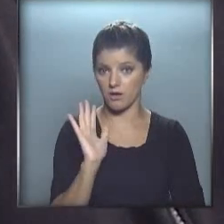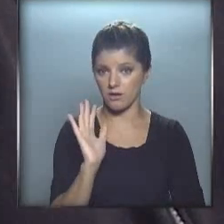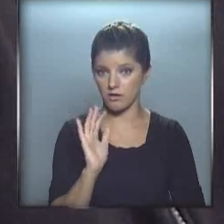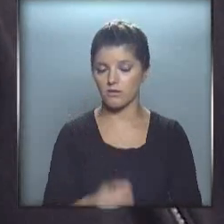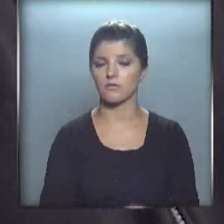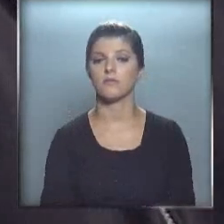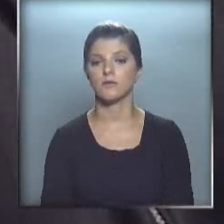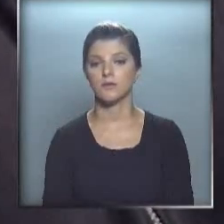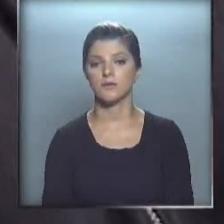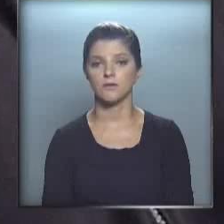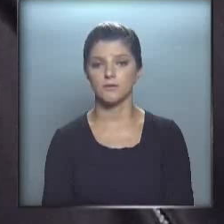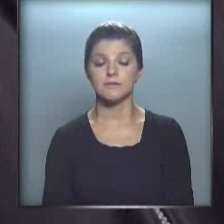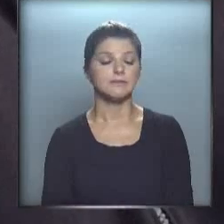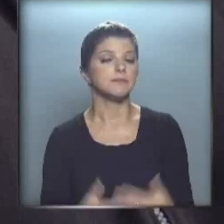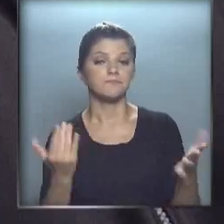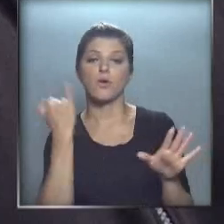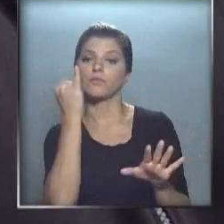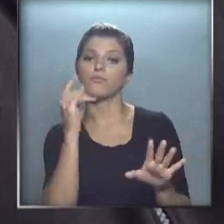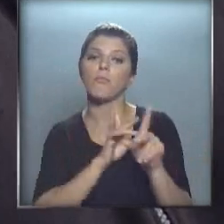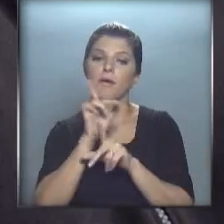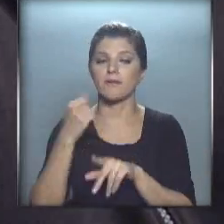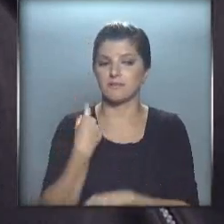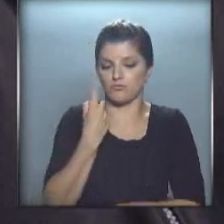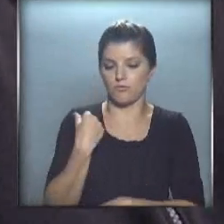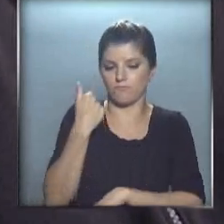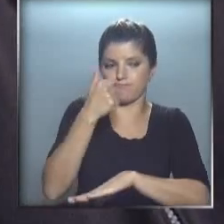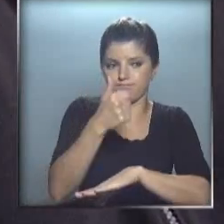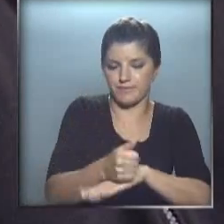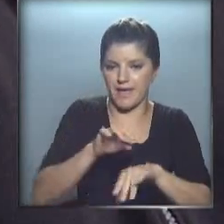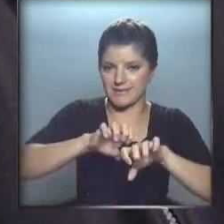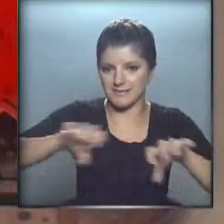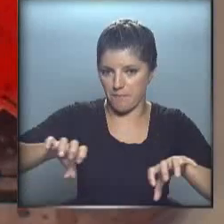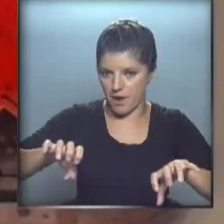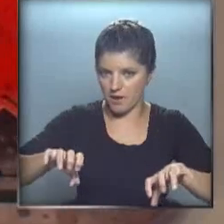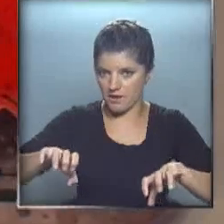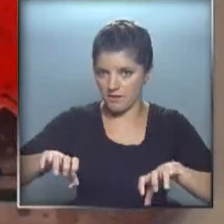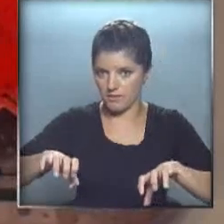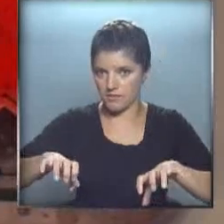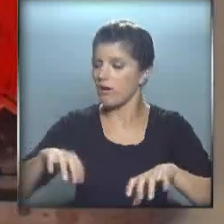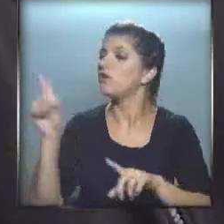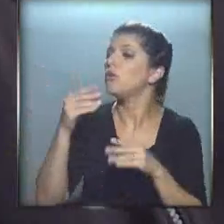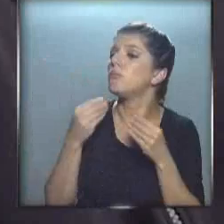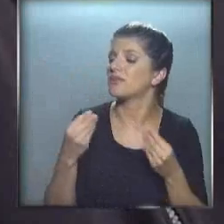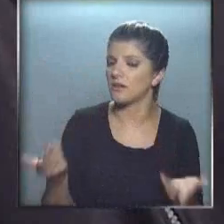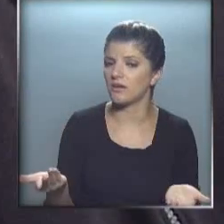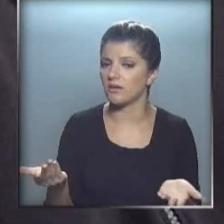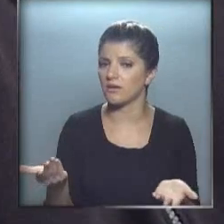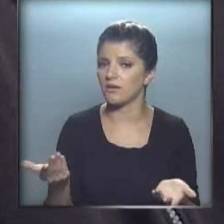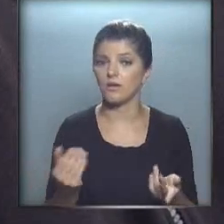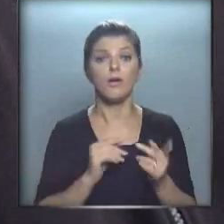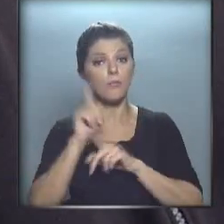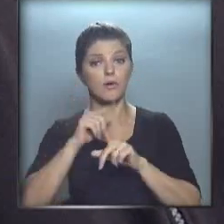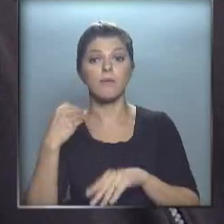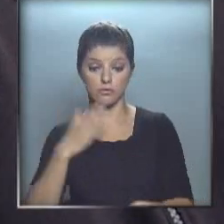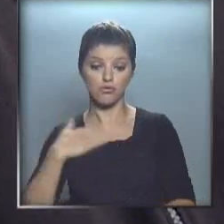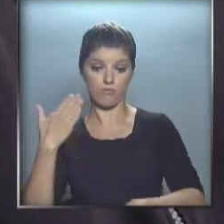eso, porque uno a veces no se va a estar metiendo a separar a los demás. ¿Por qué cuando no? Porque a veces uno